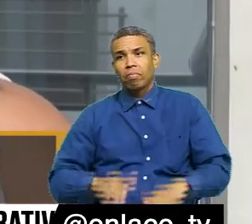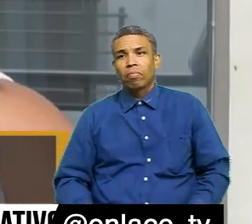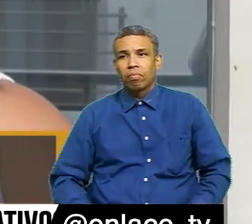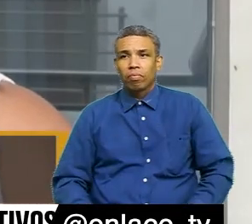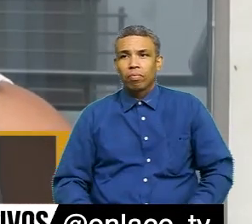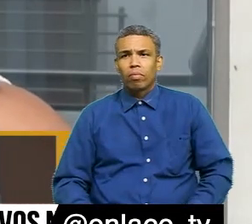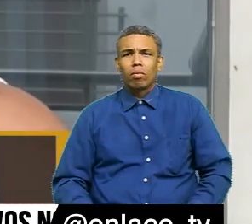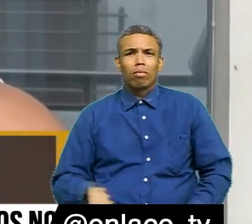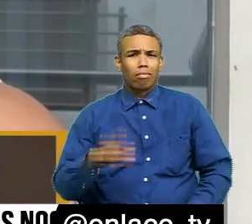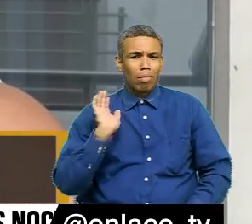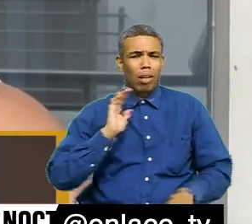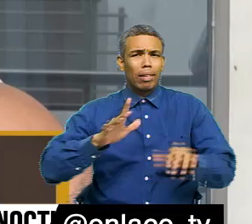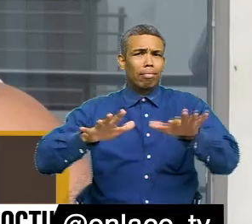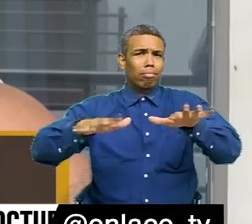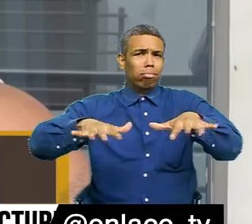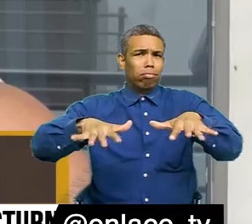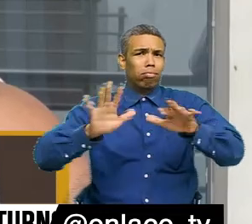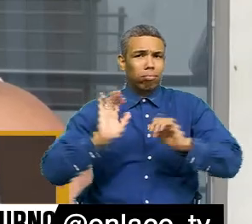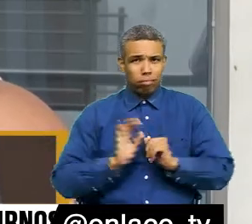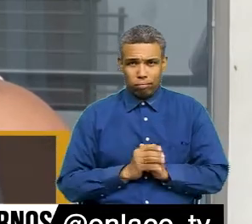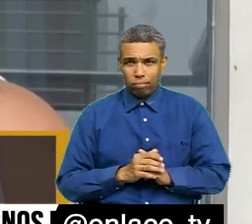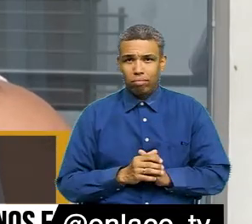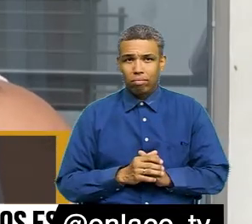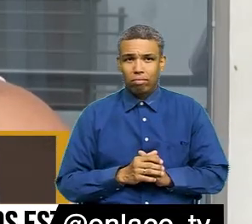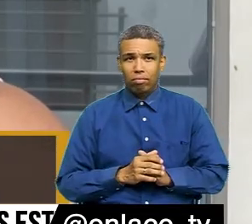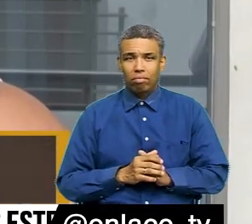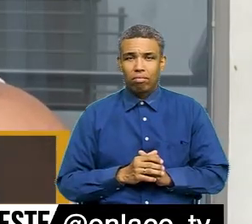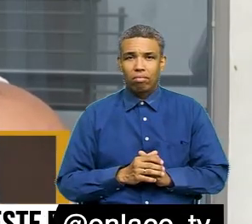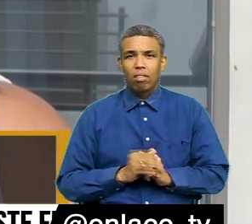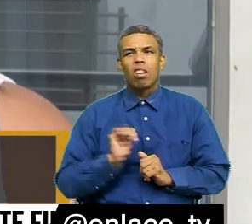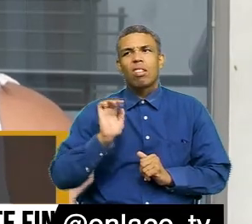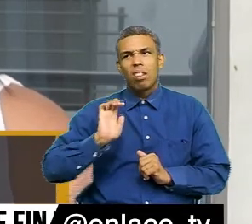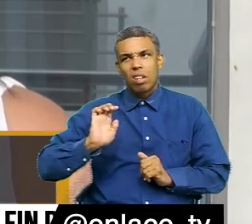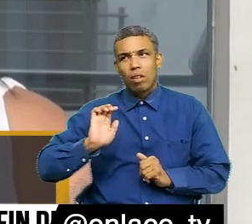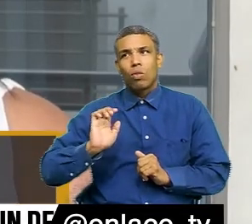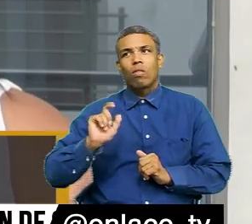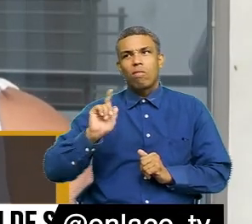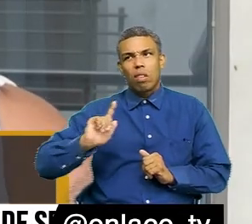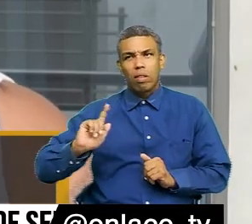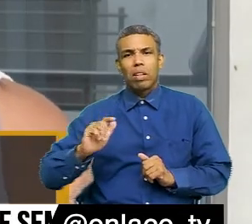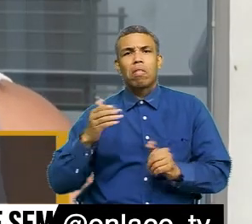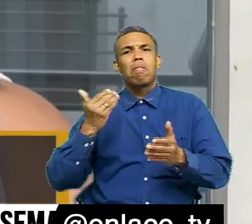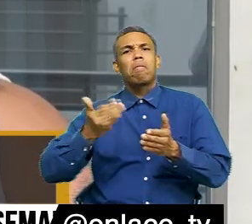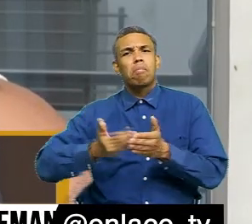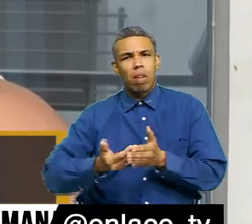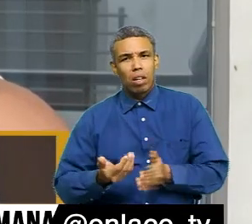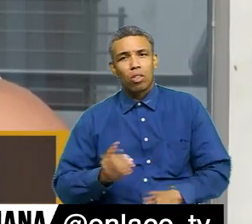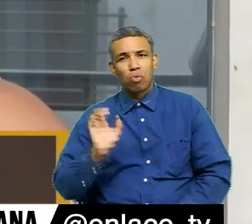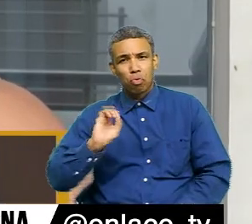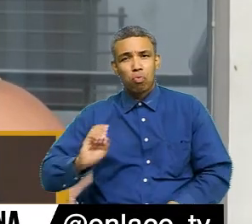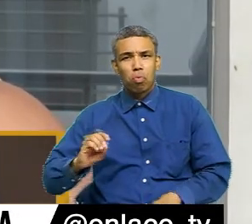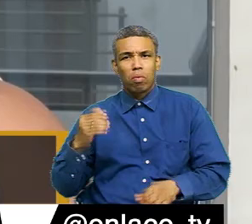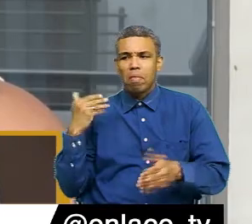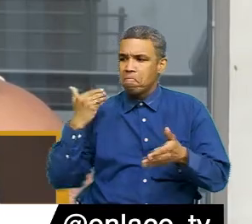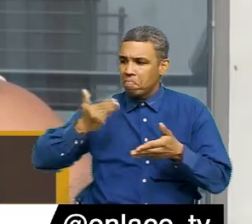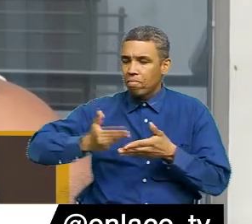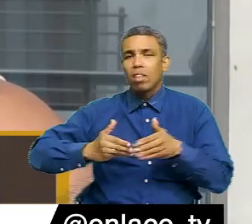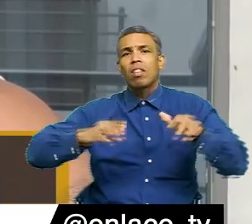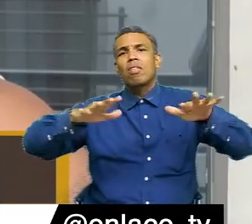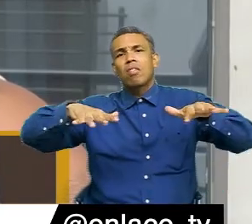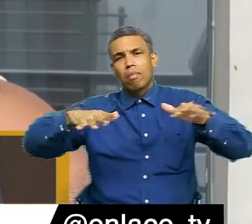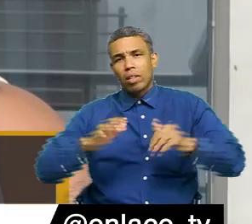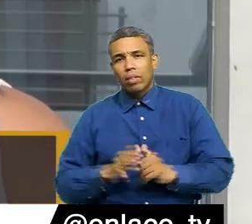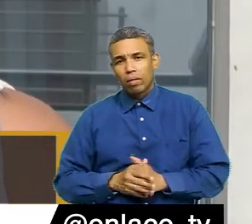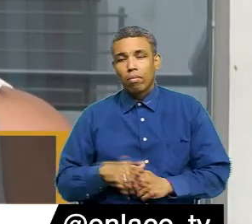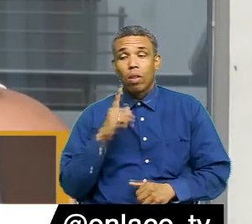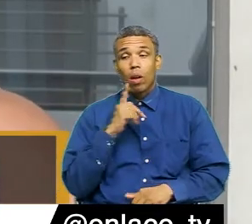10 meses de balance en el año en que se ha hecho pedagogía, socialización, se han hecho algunos cierres temporales